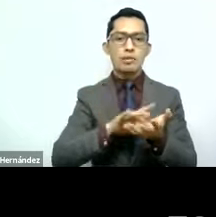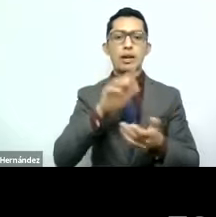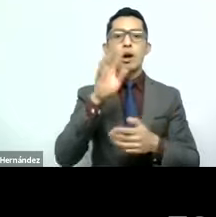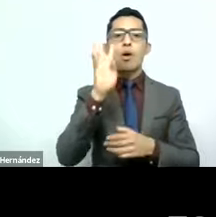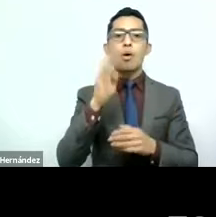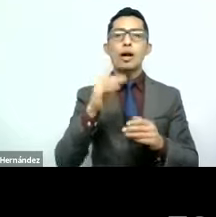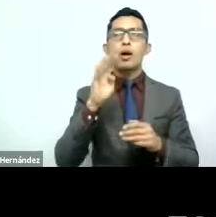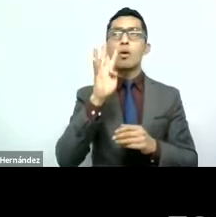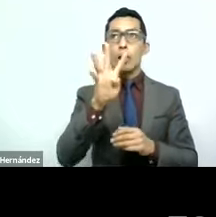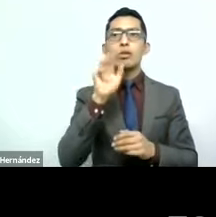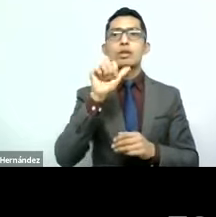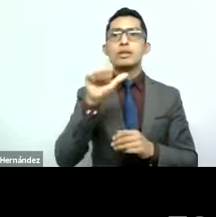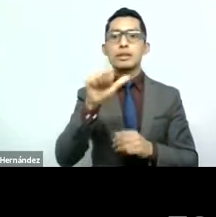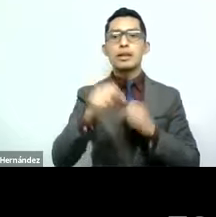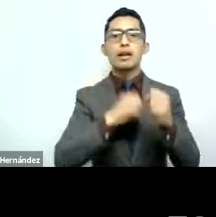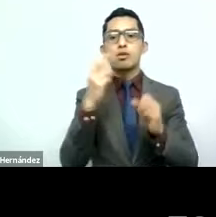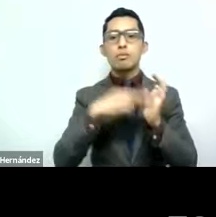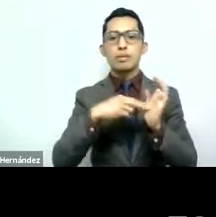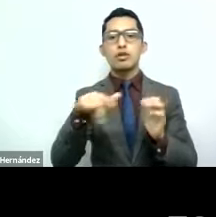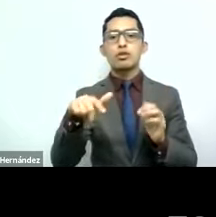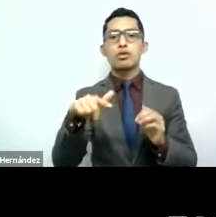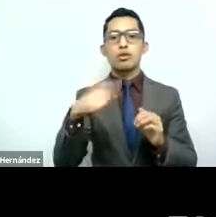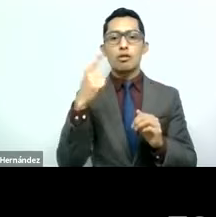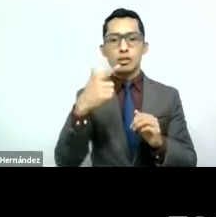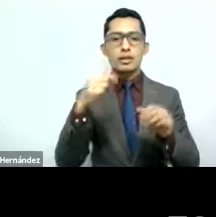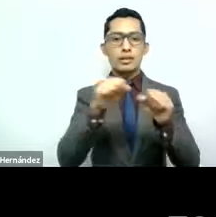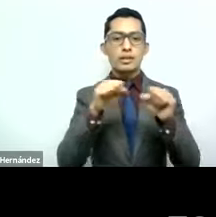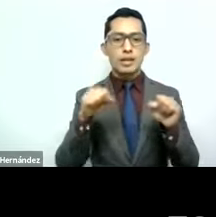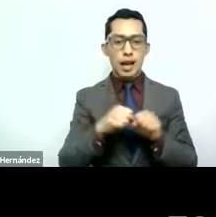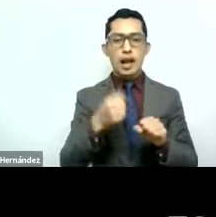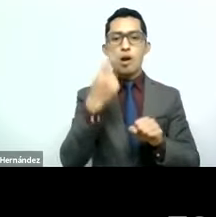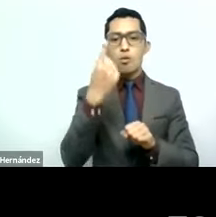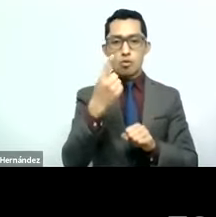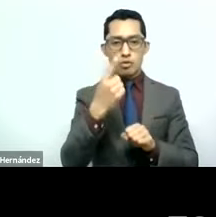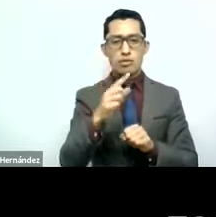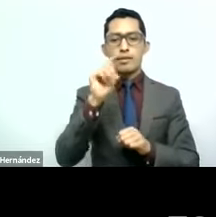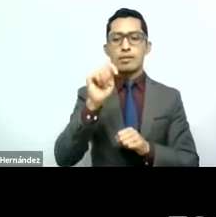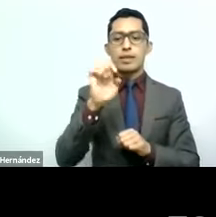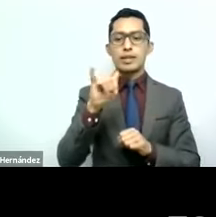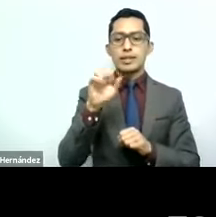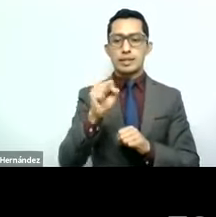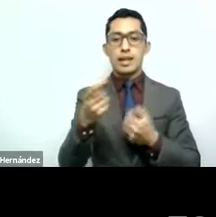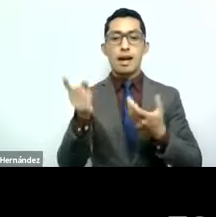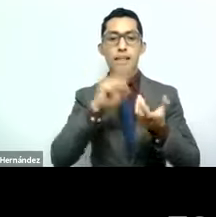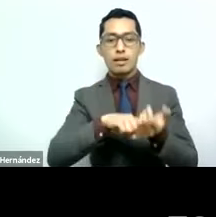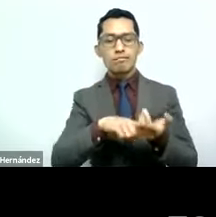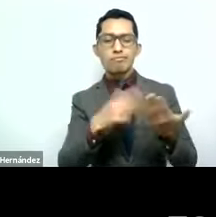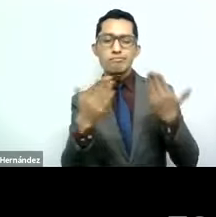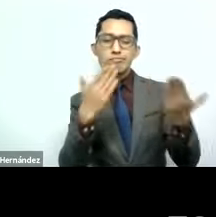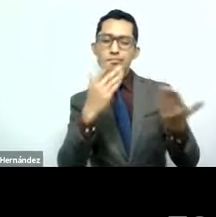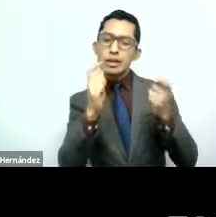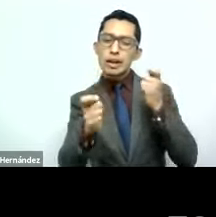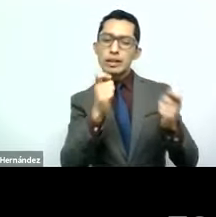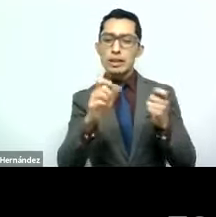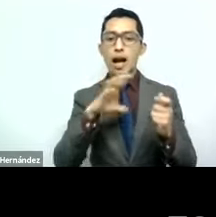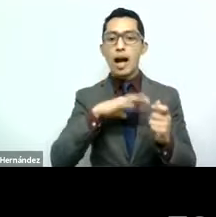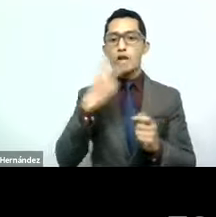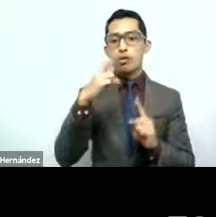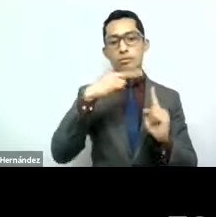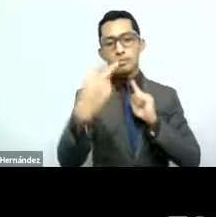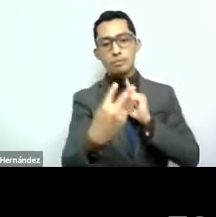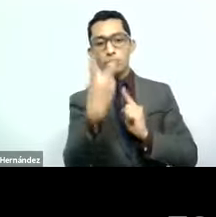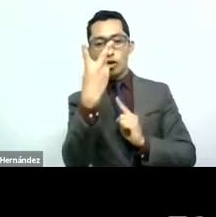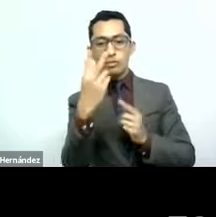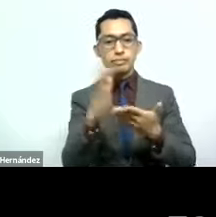del 2012, la primera sala. Y acá, bueno, había dos interpretaciones contrarias respecto a la